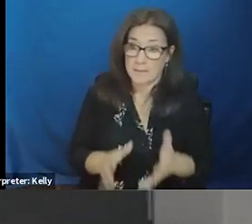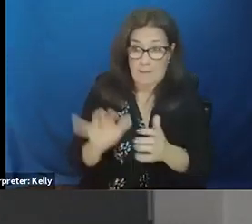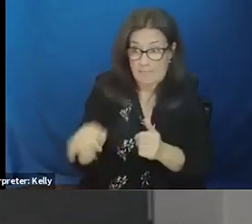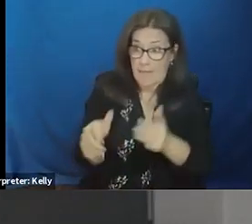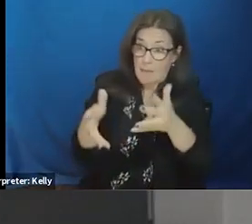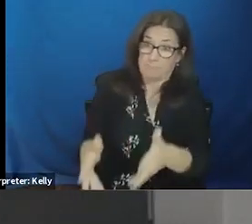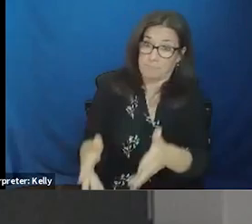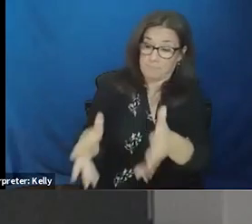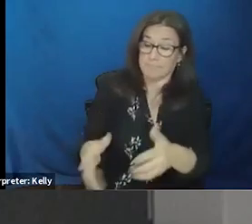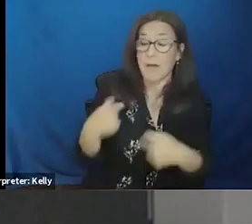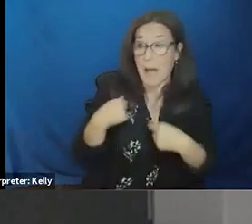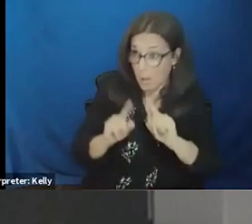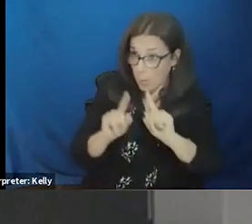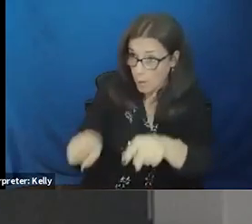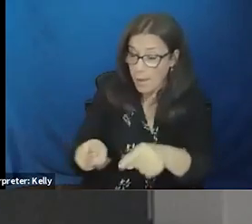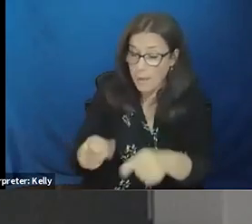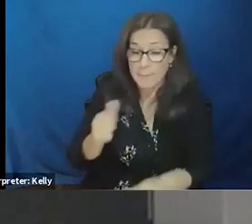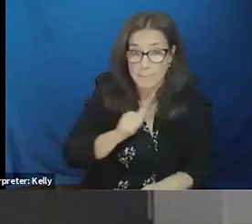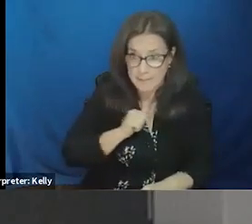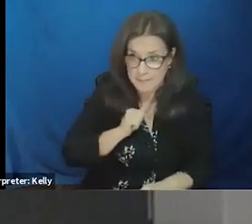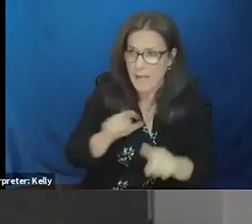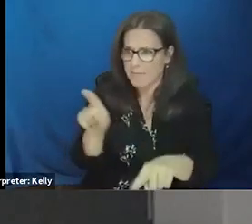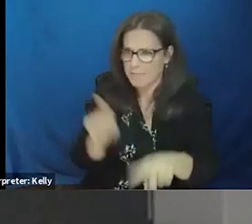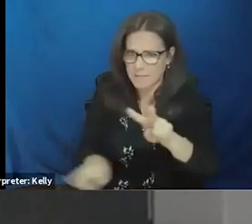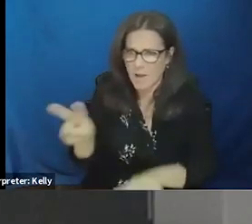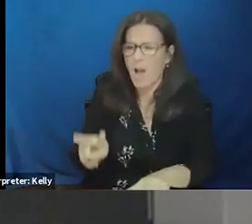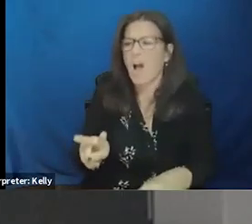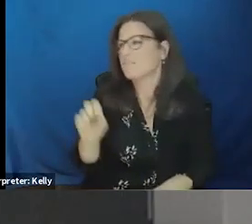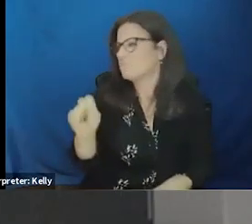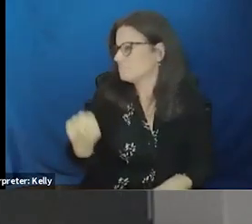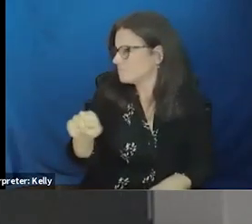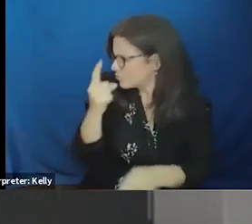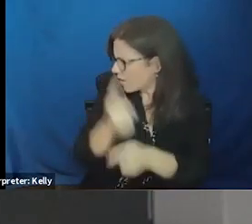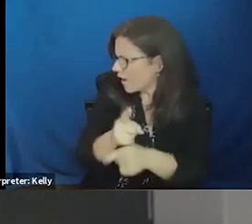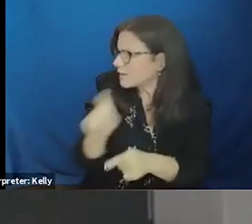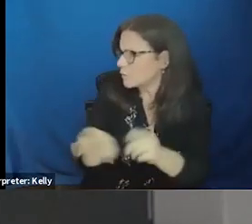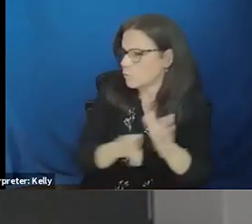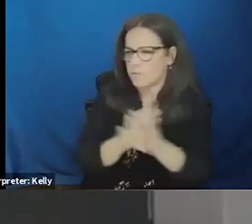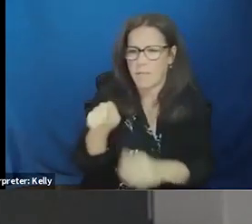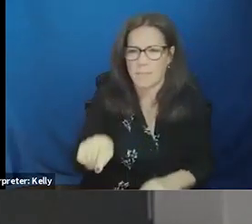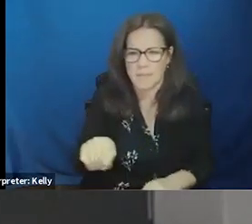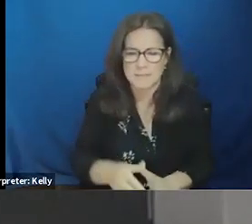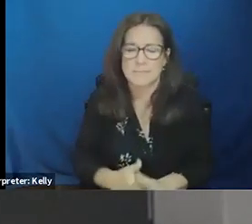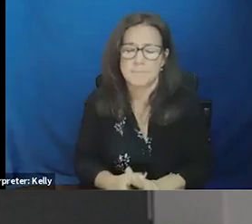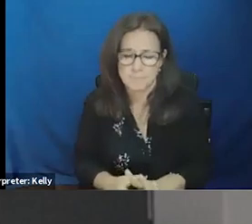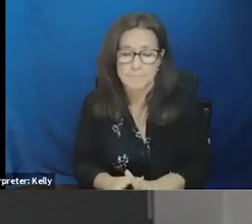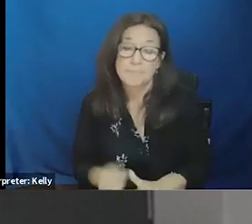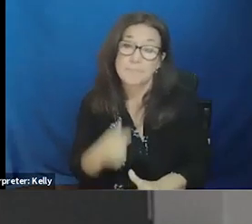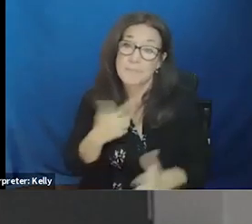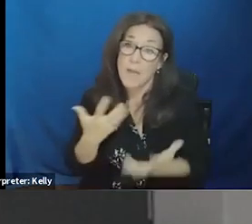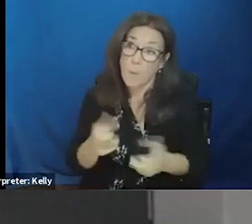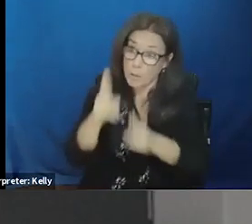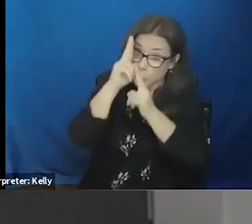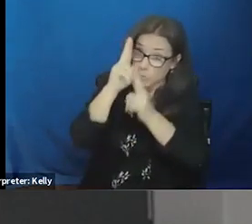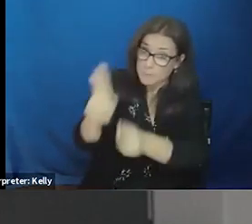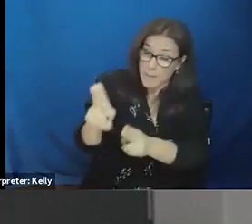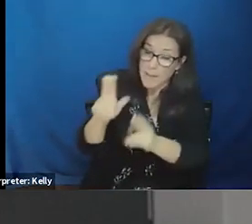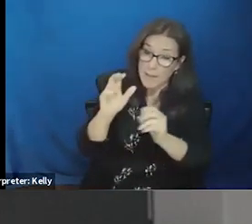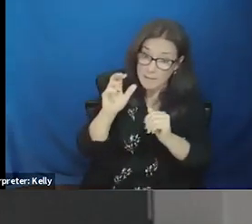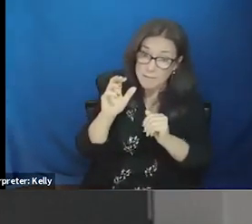área y eso es un área que se debe desarrollar y después de estar allí y yogur y estoy de acuerdo me parece